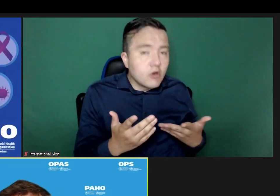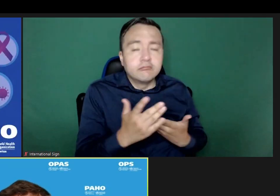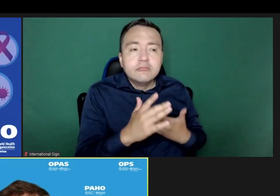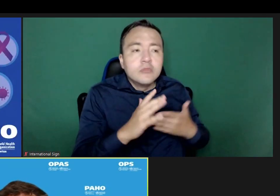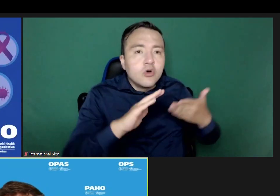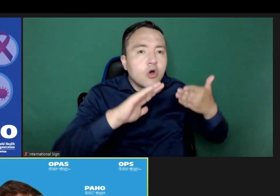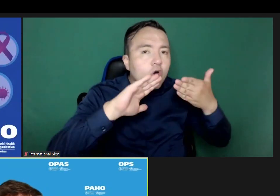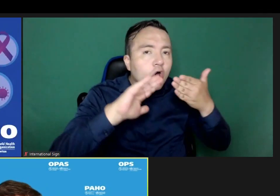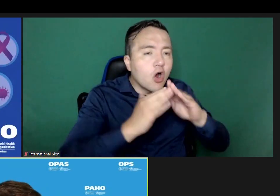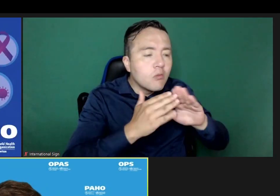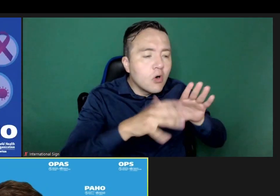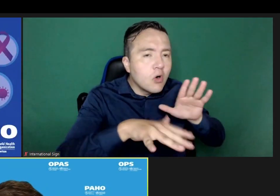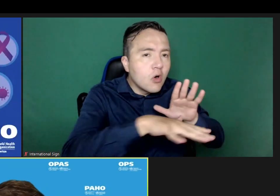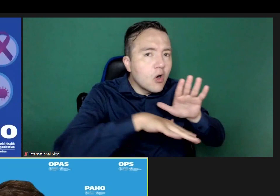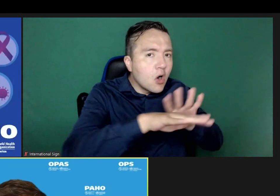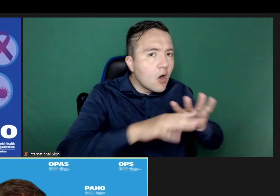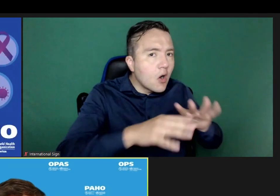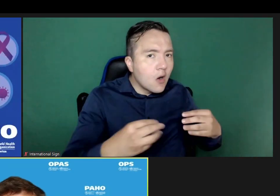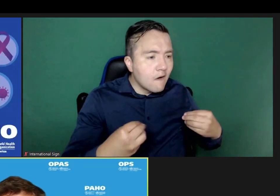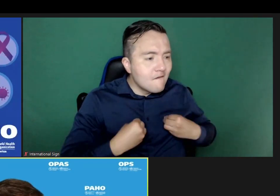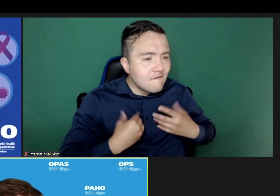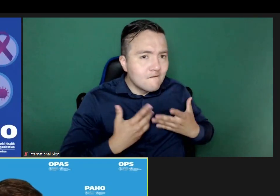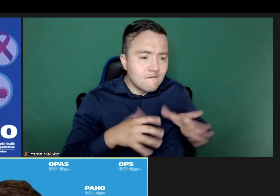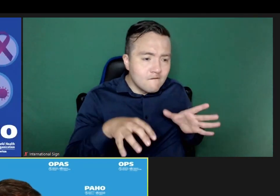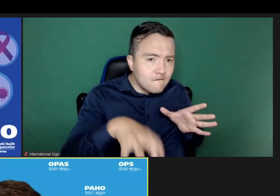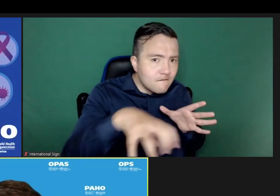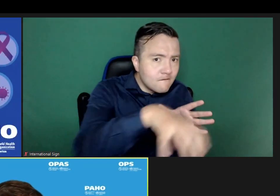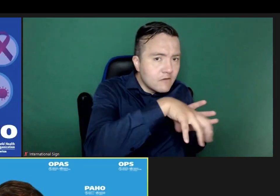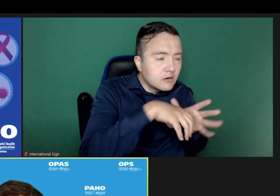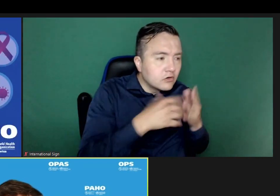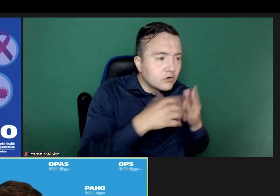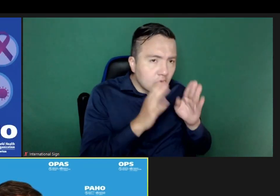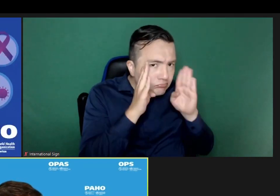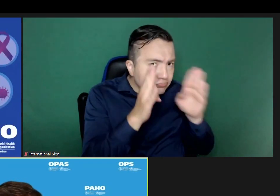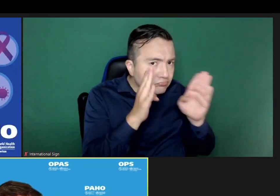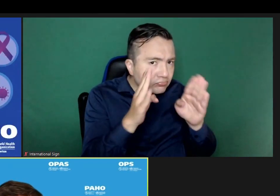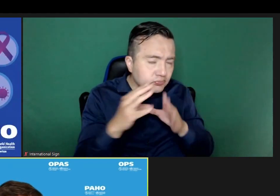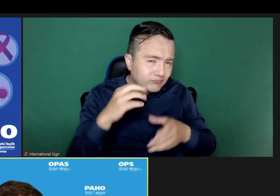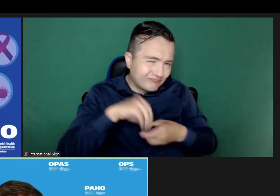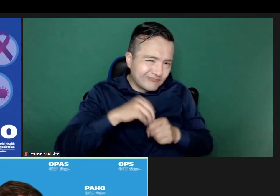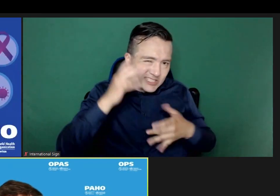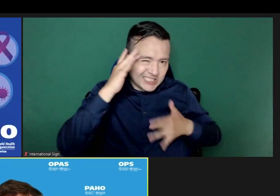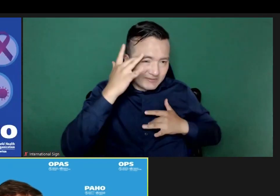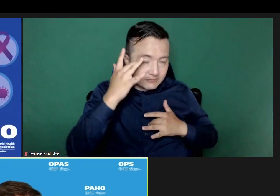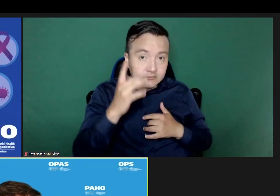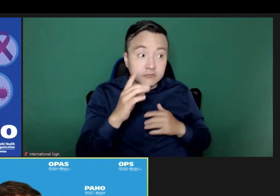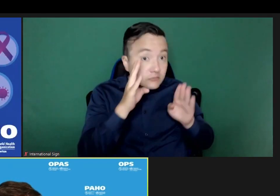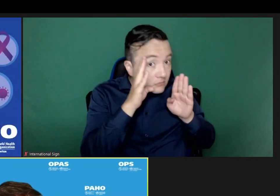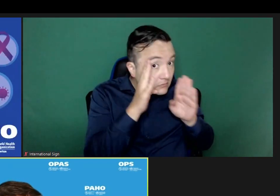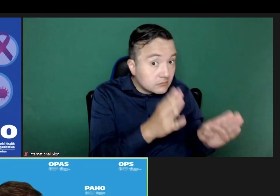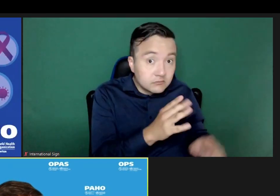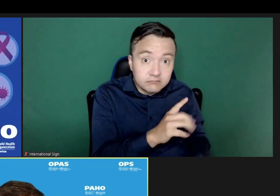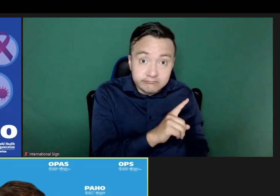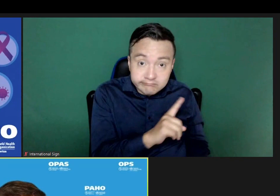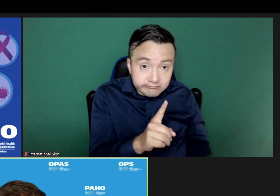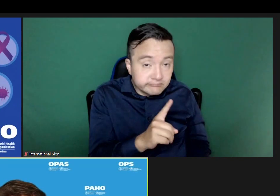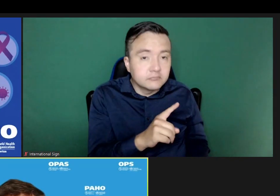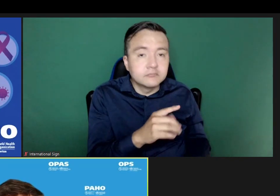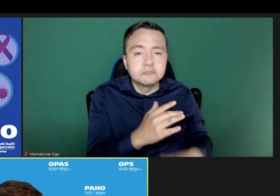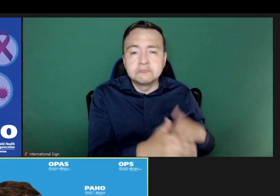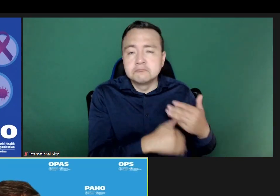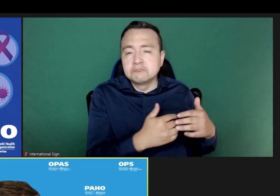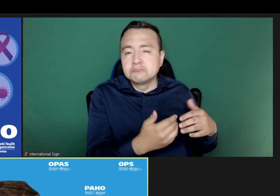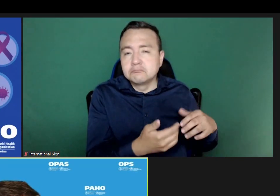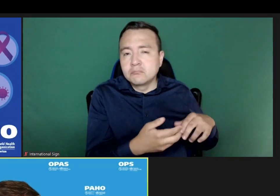las NTs. Si no, lo que vamos a ver es que los altos niveles